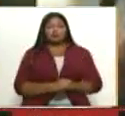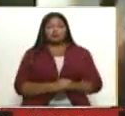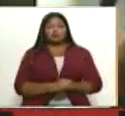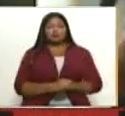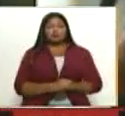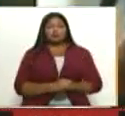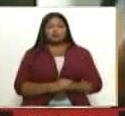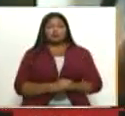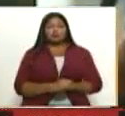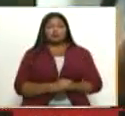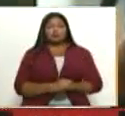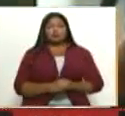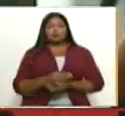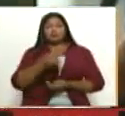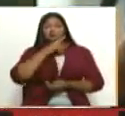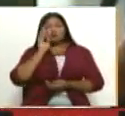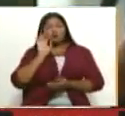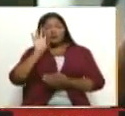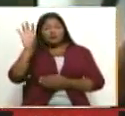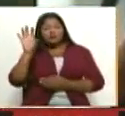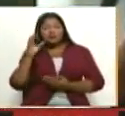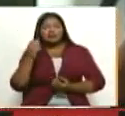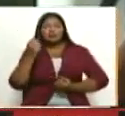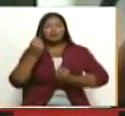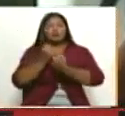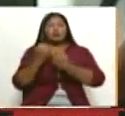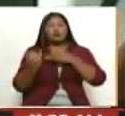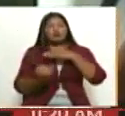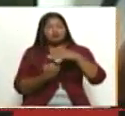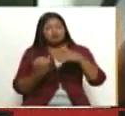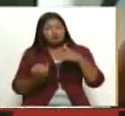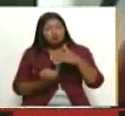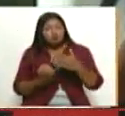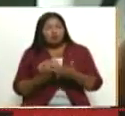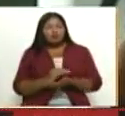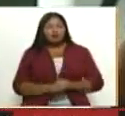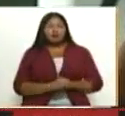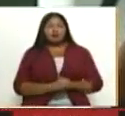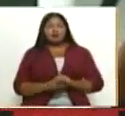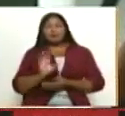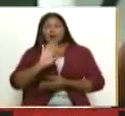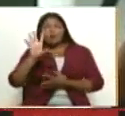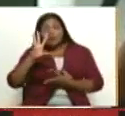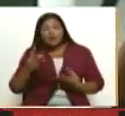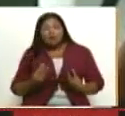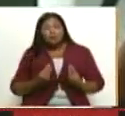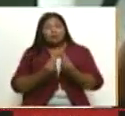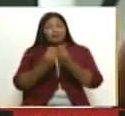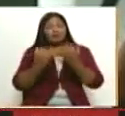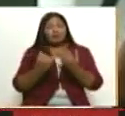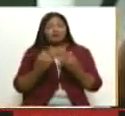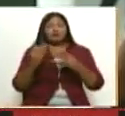En nombre de los países garantes e instituciones y países acompañantes,